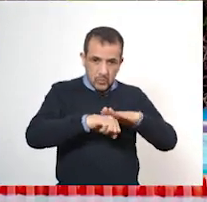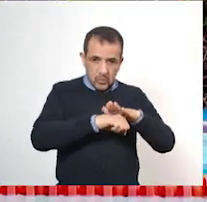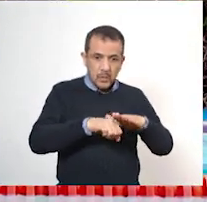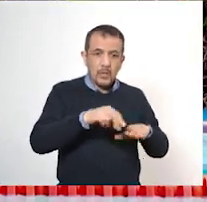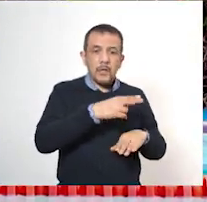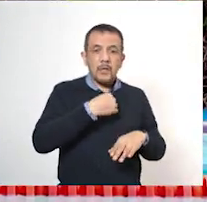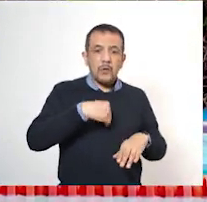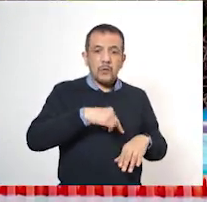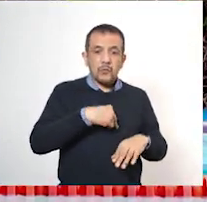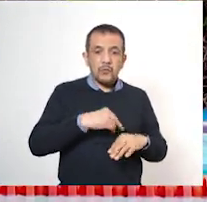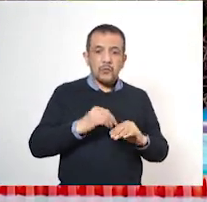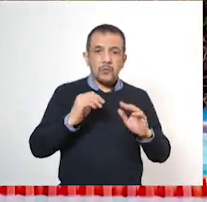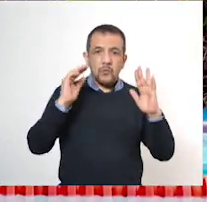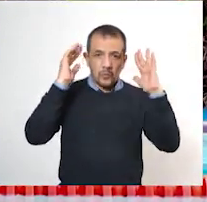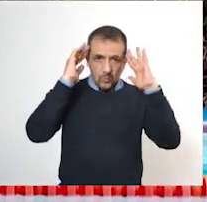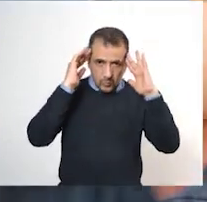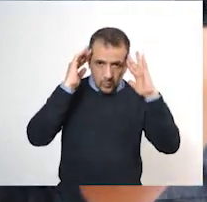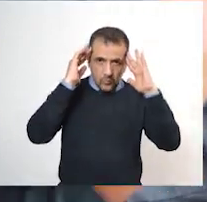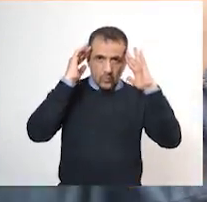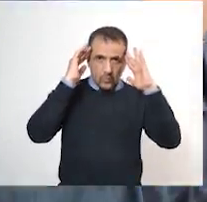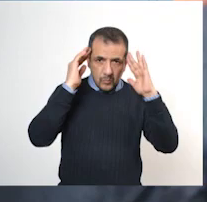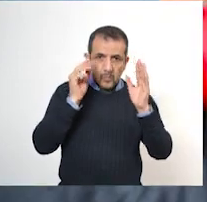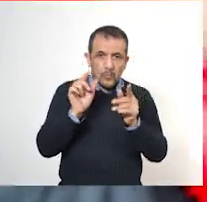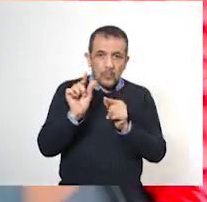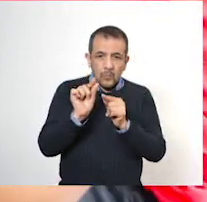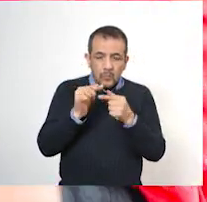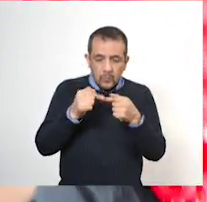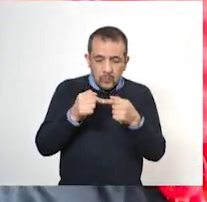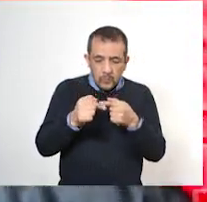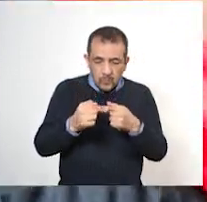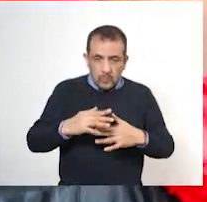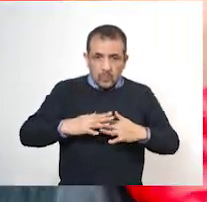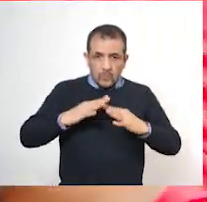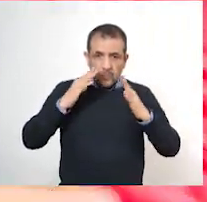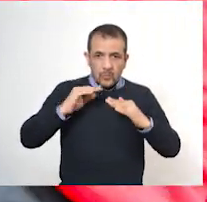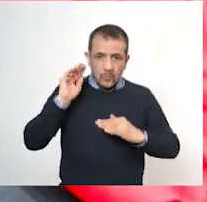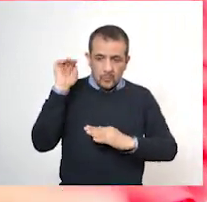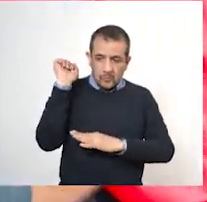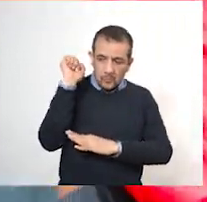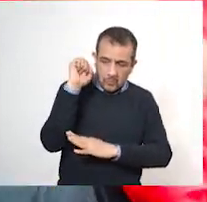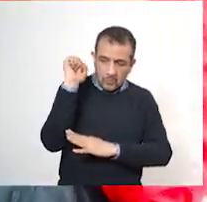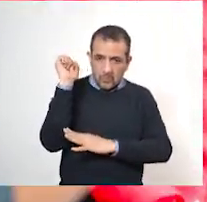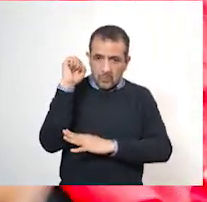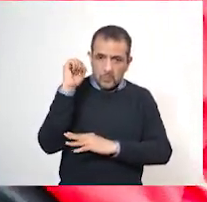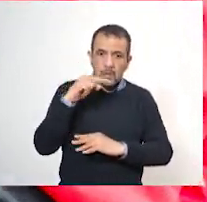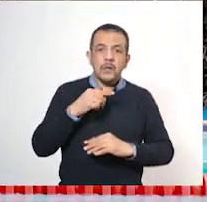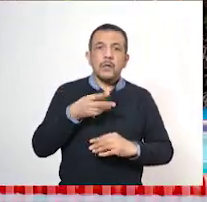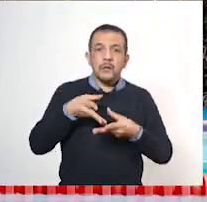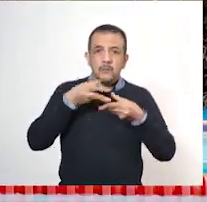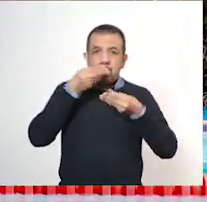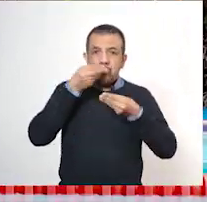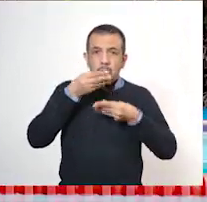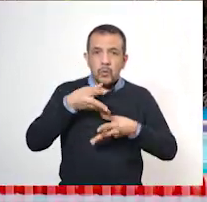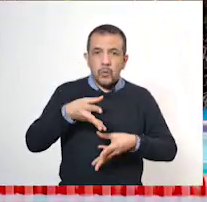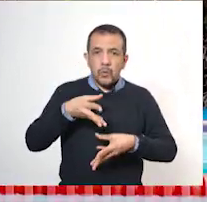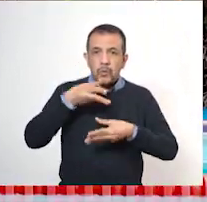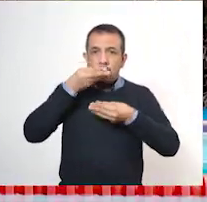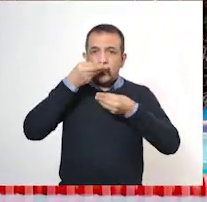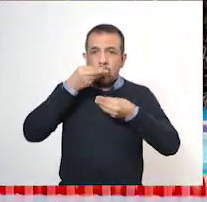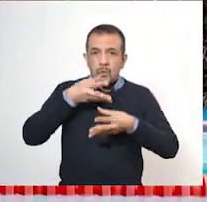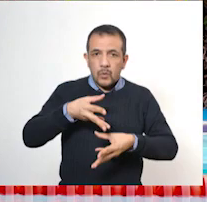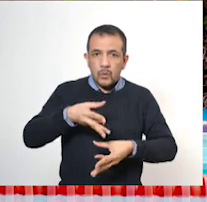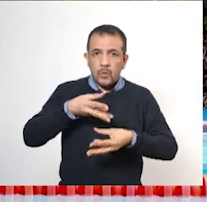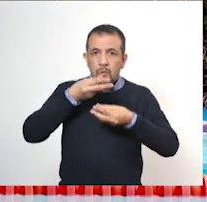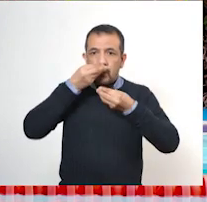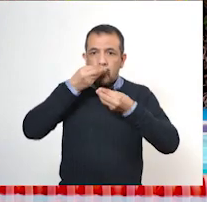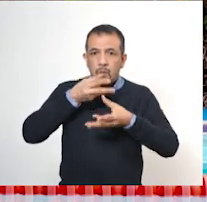una pequeña elevación, muy pequeña y muy corta, de nuestro tronco hacia arriba y vamos a hacer una respiración constante.